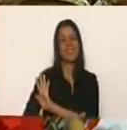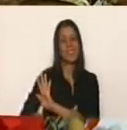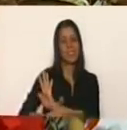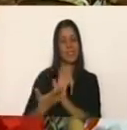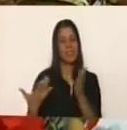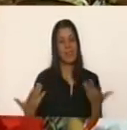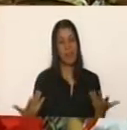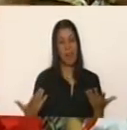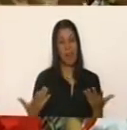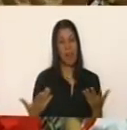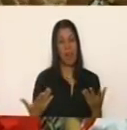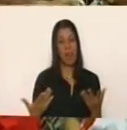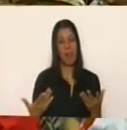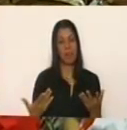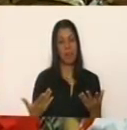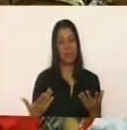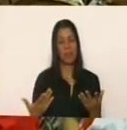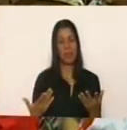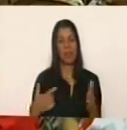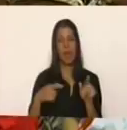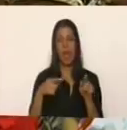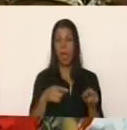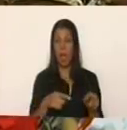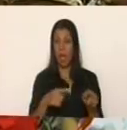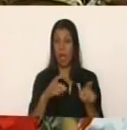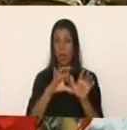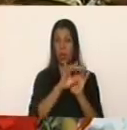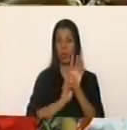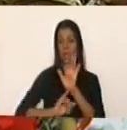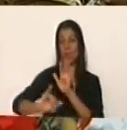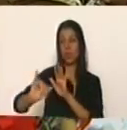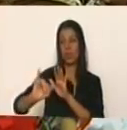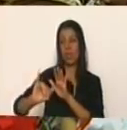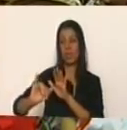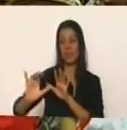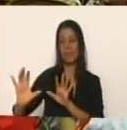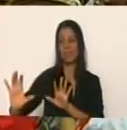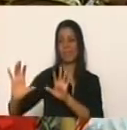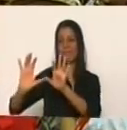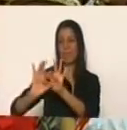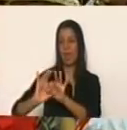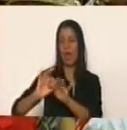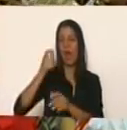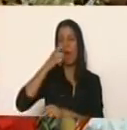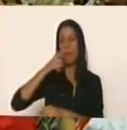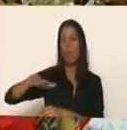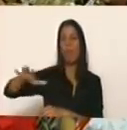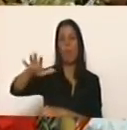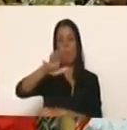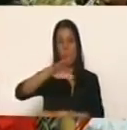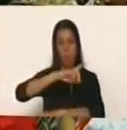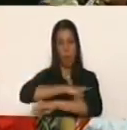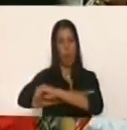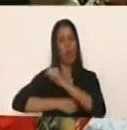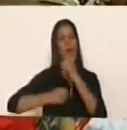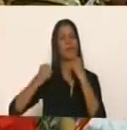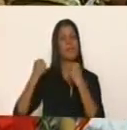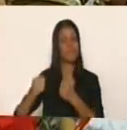es que ella recoge el poder originario que reside en el pueblo. Eso